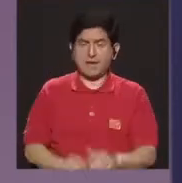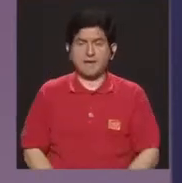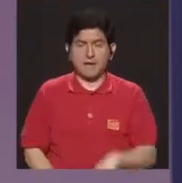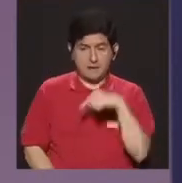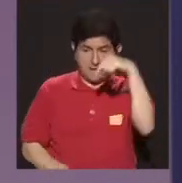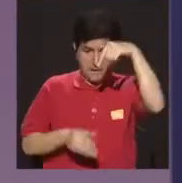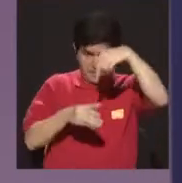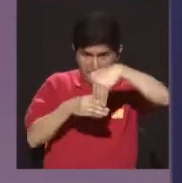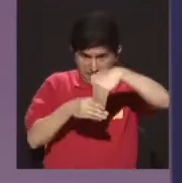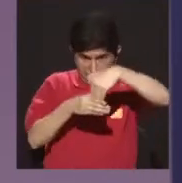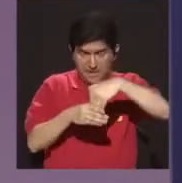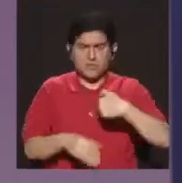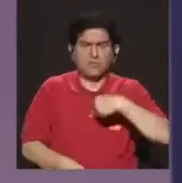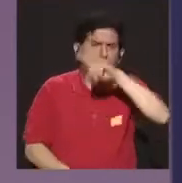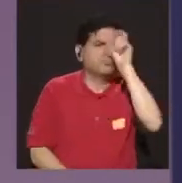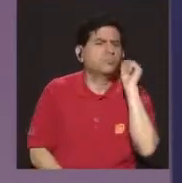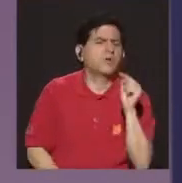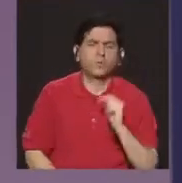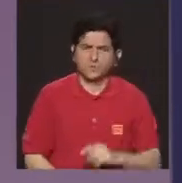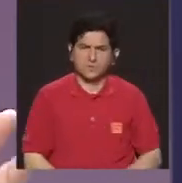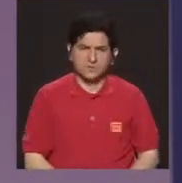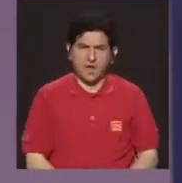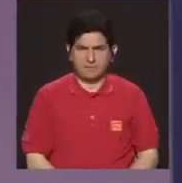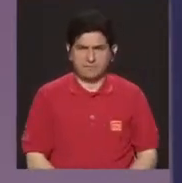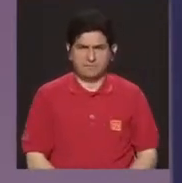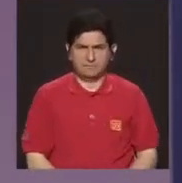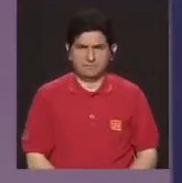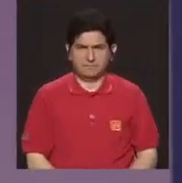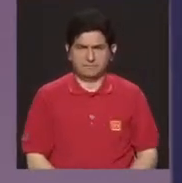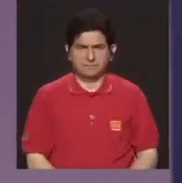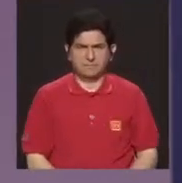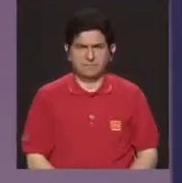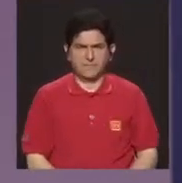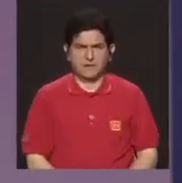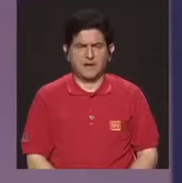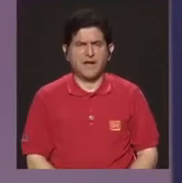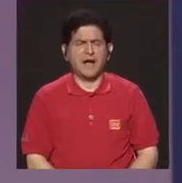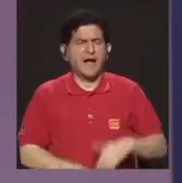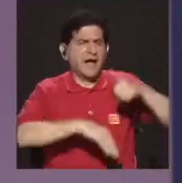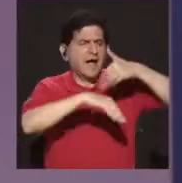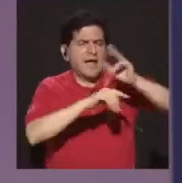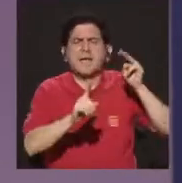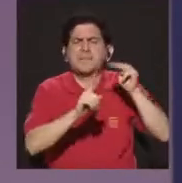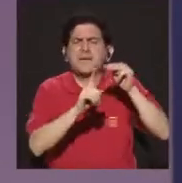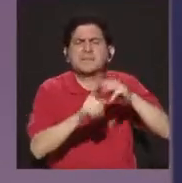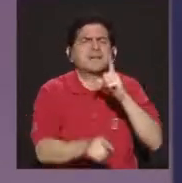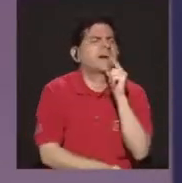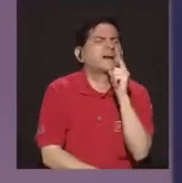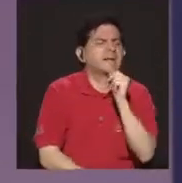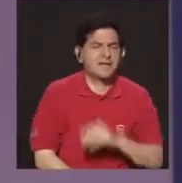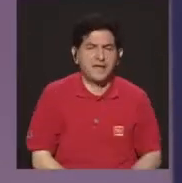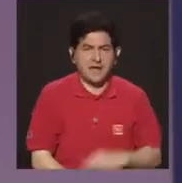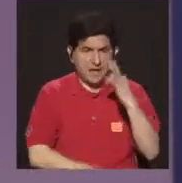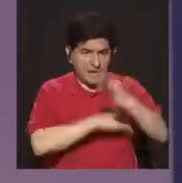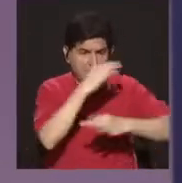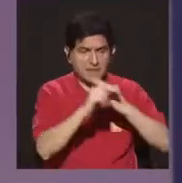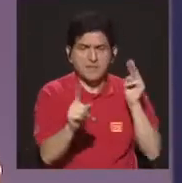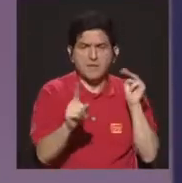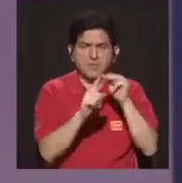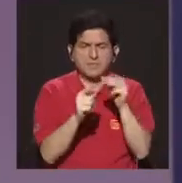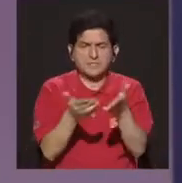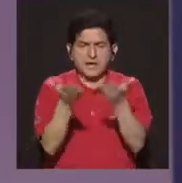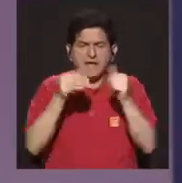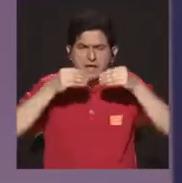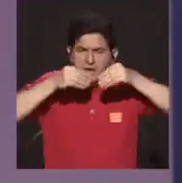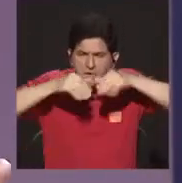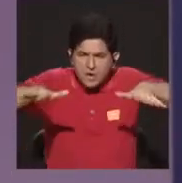espacio de asamblea legislativa no se podría preguntar bueno quienes están mandando los mensajes y qué tipo de mensaje quieren que se conozca